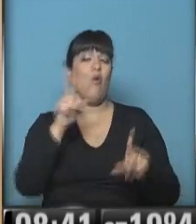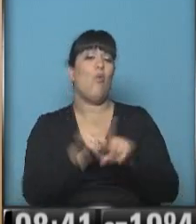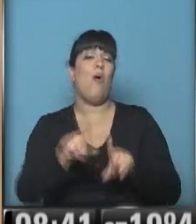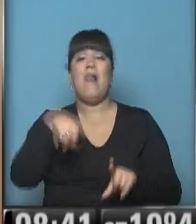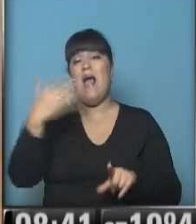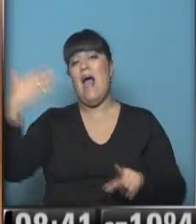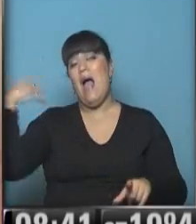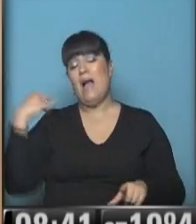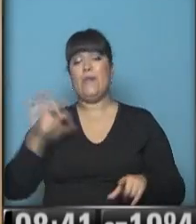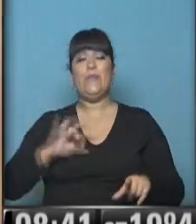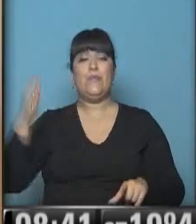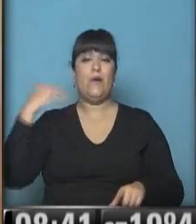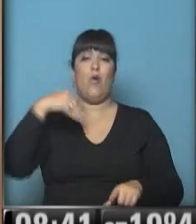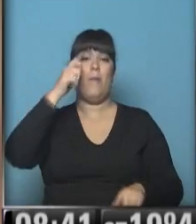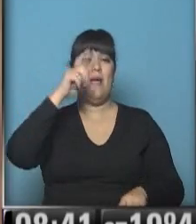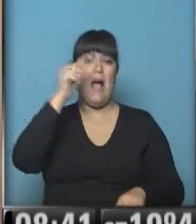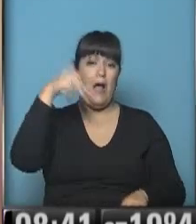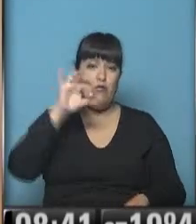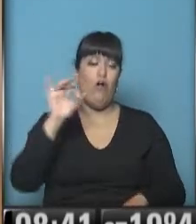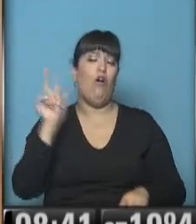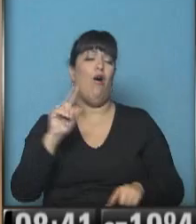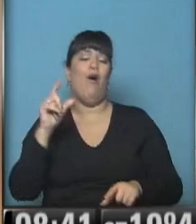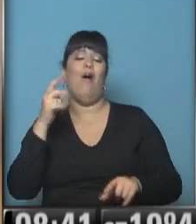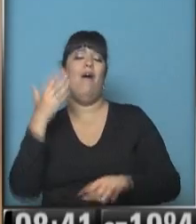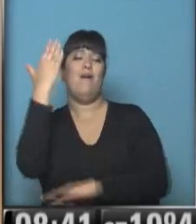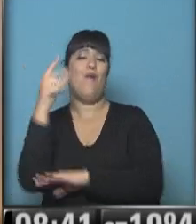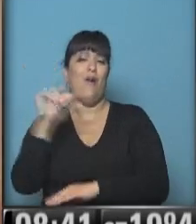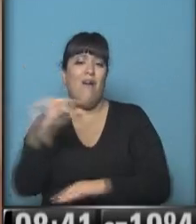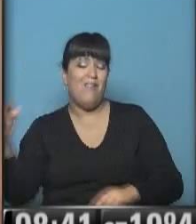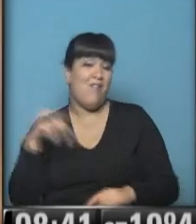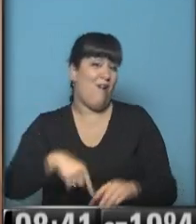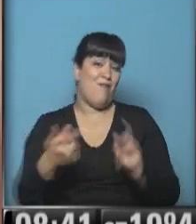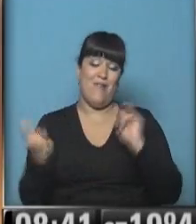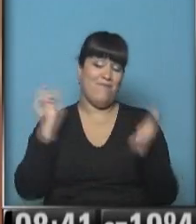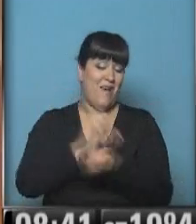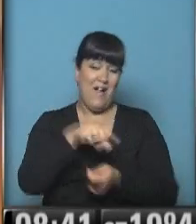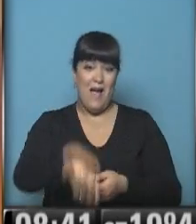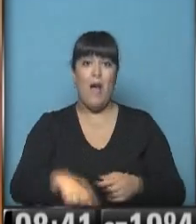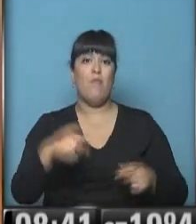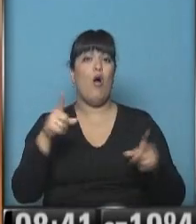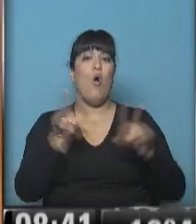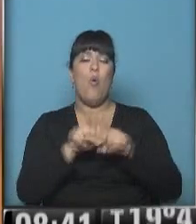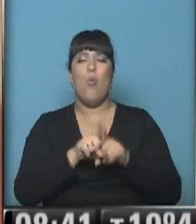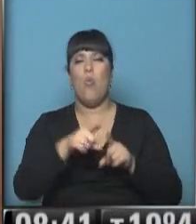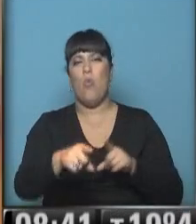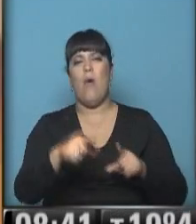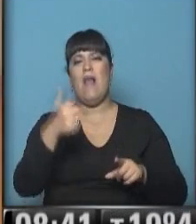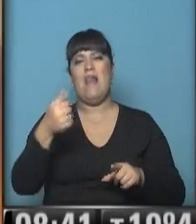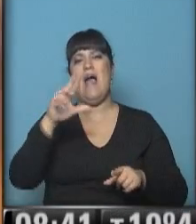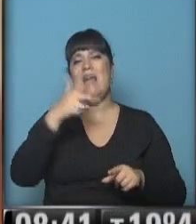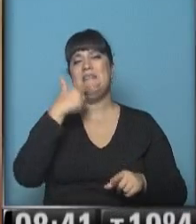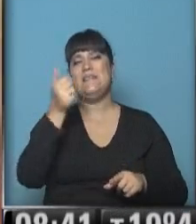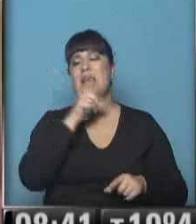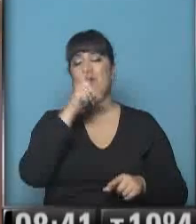jugábamos con el mecano y con los rating es una computadora de muy baja potencia no va a servir para manejar por ejemplo el arzak uno